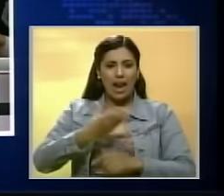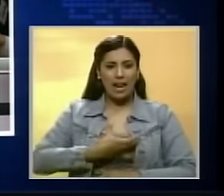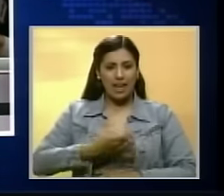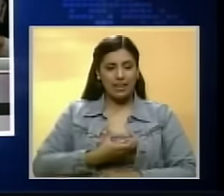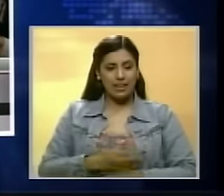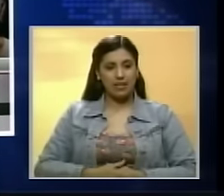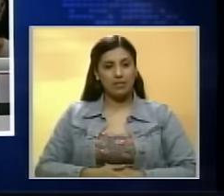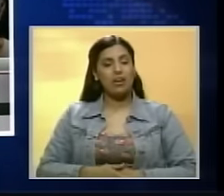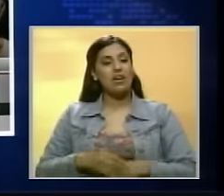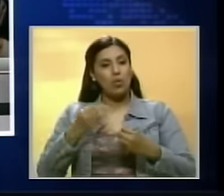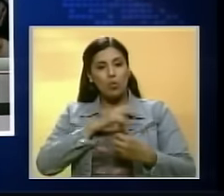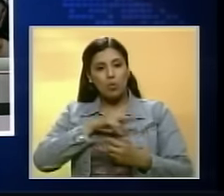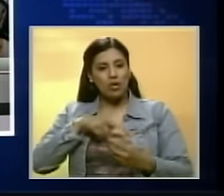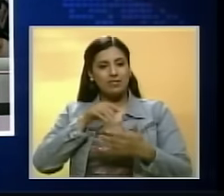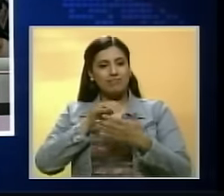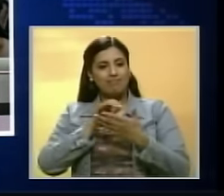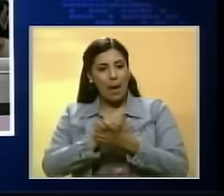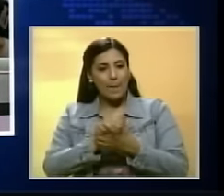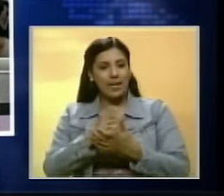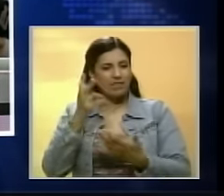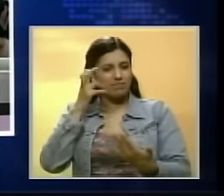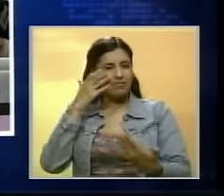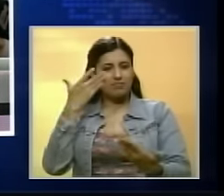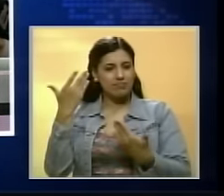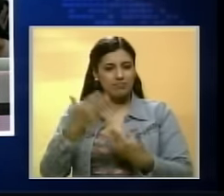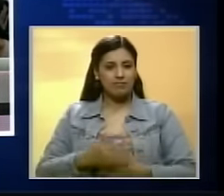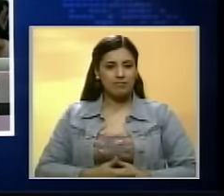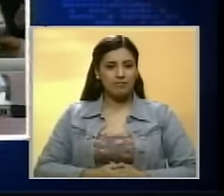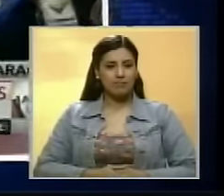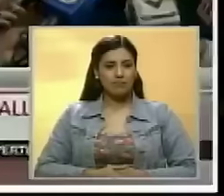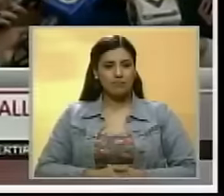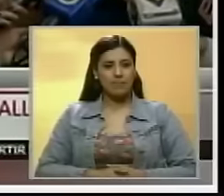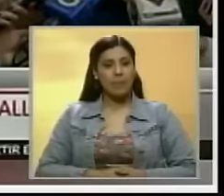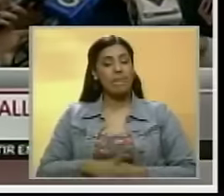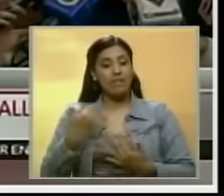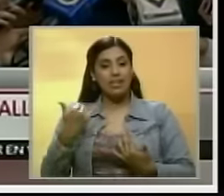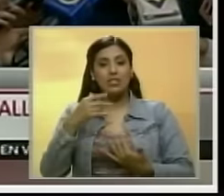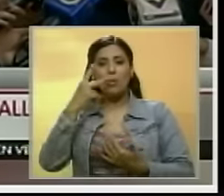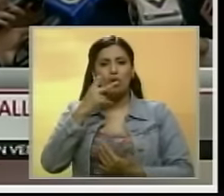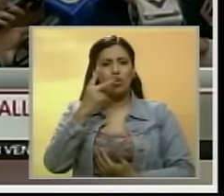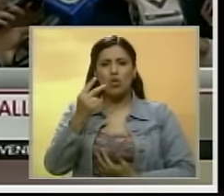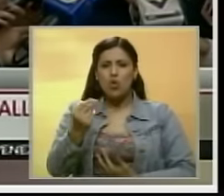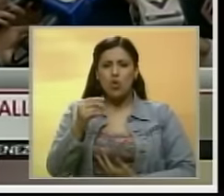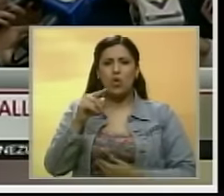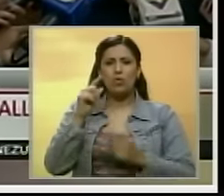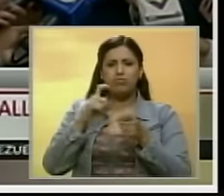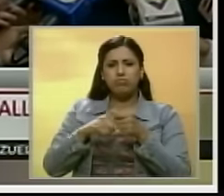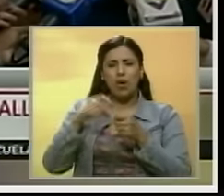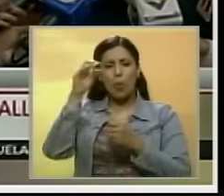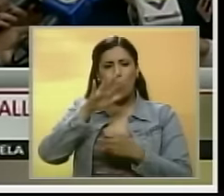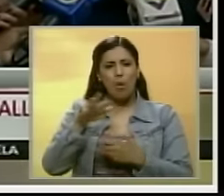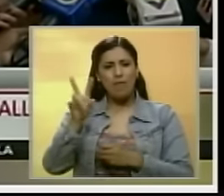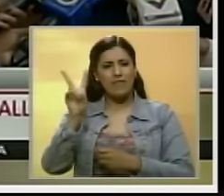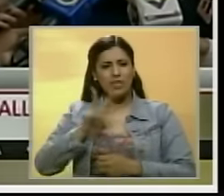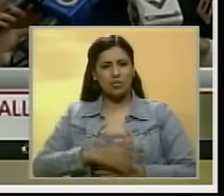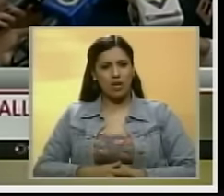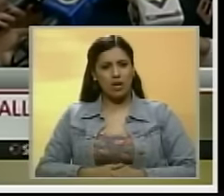Caracas con nuestra Esa es la manera de hacer política Esa no es la manera de conectarse con el pueblo